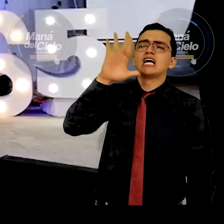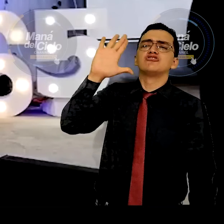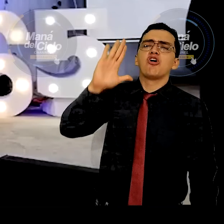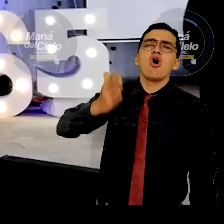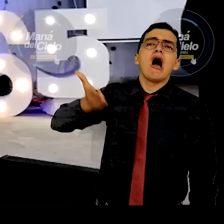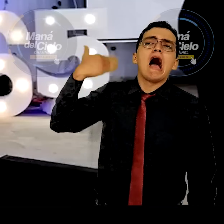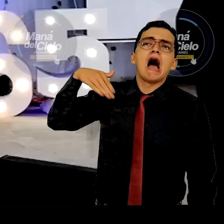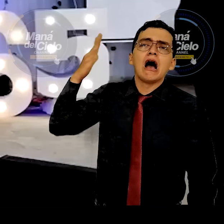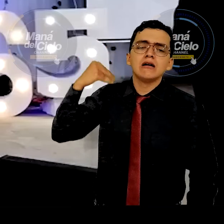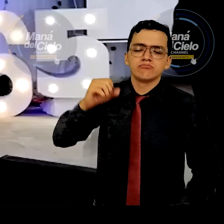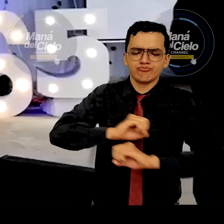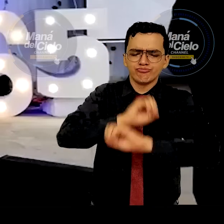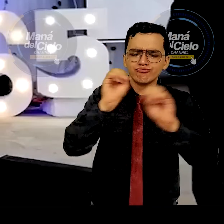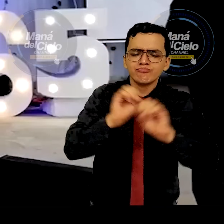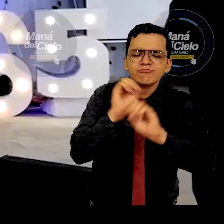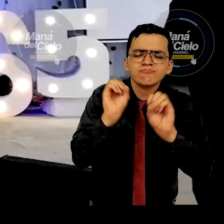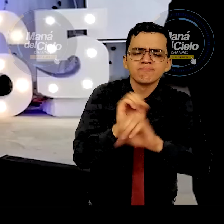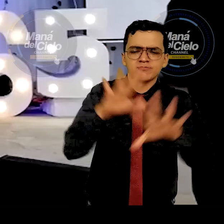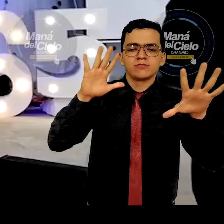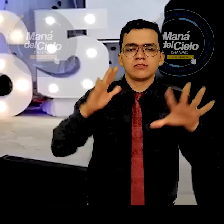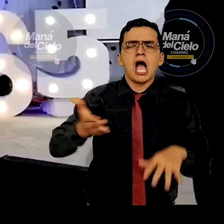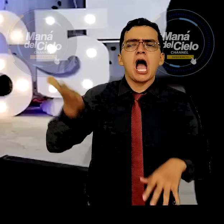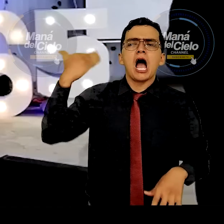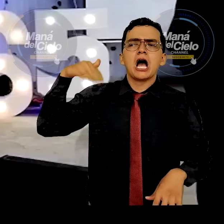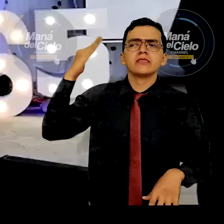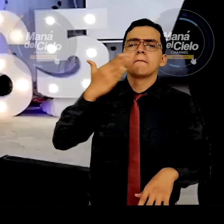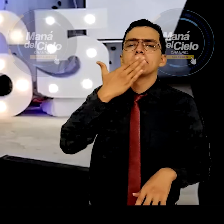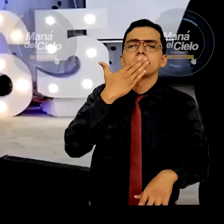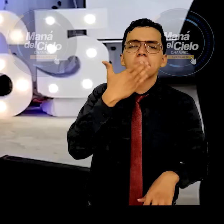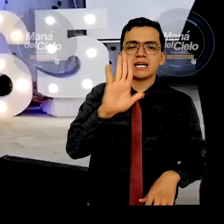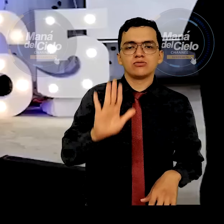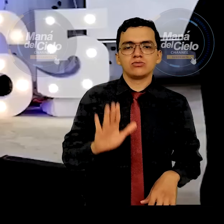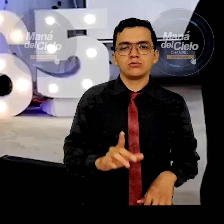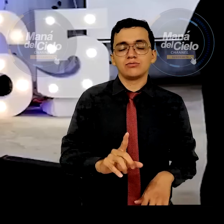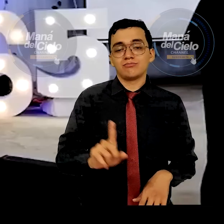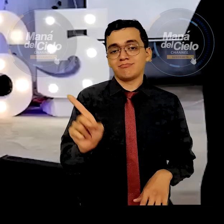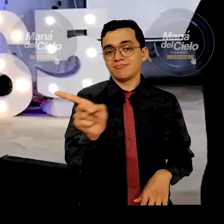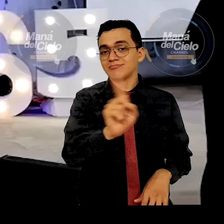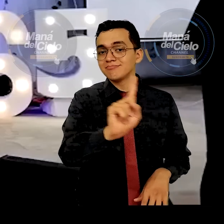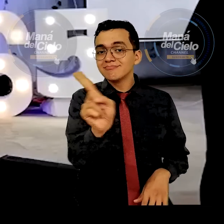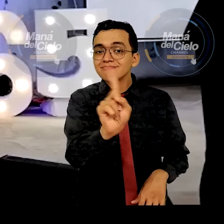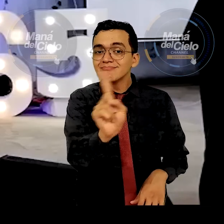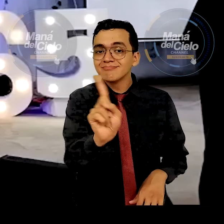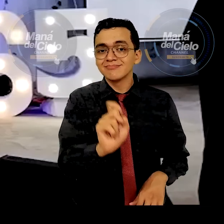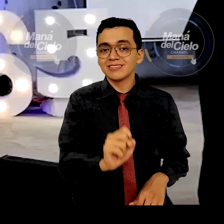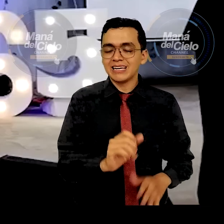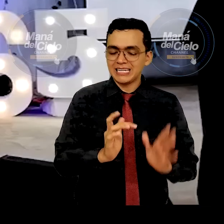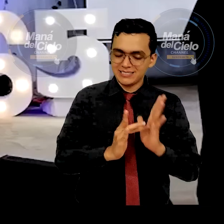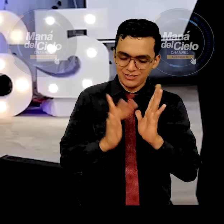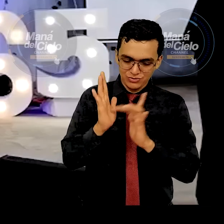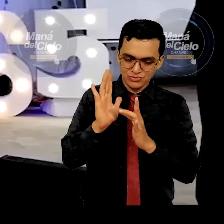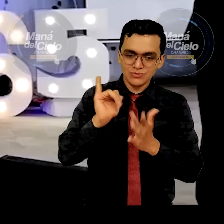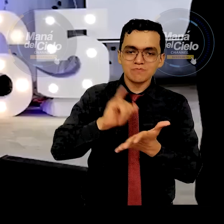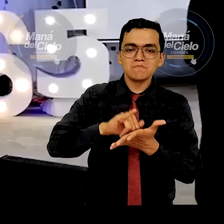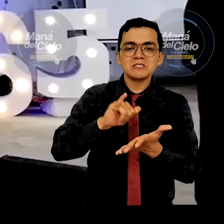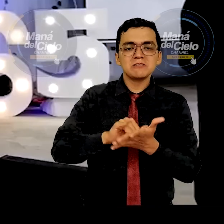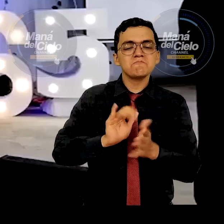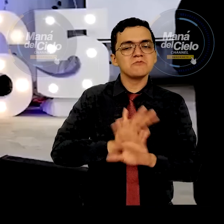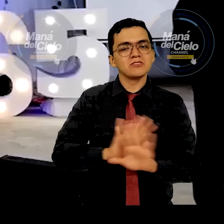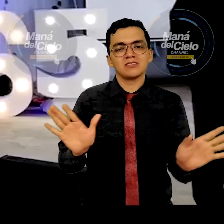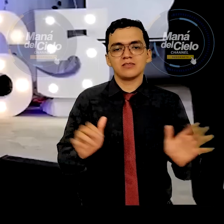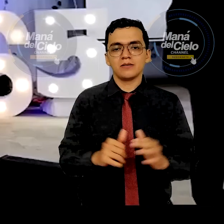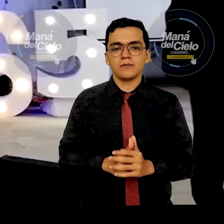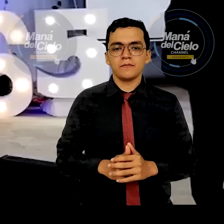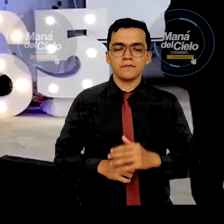nosotros. Cuando nosotros llegamos a la iglesia, ella tenía a su niña enferma. Y tenían que